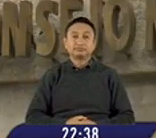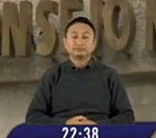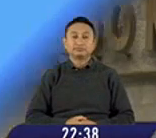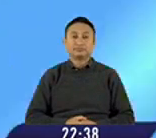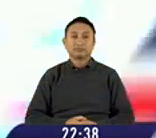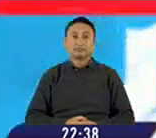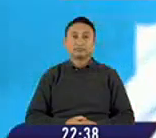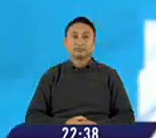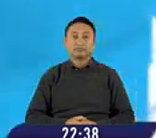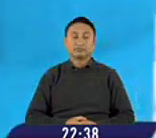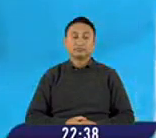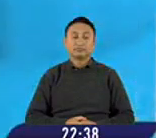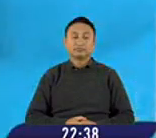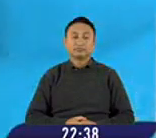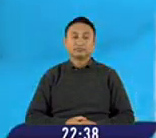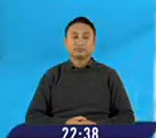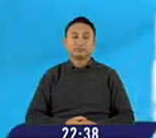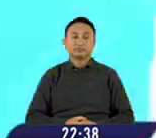Sánchez.